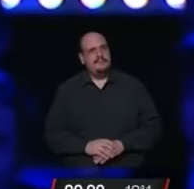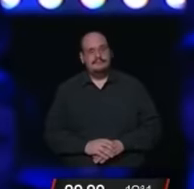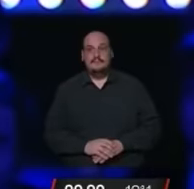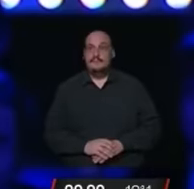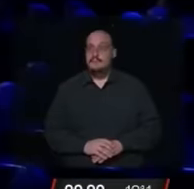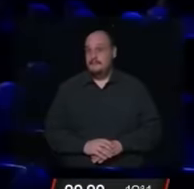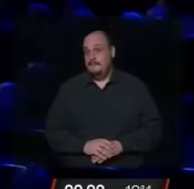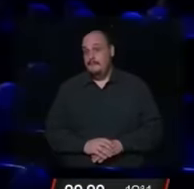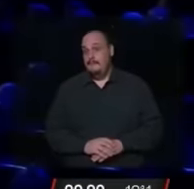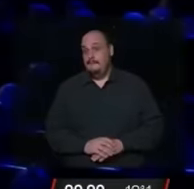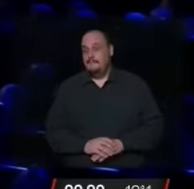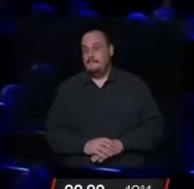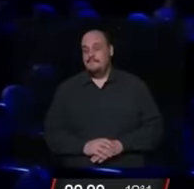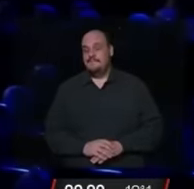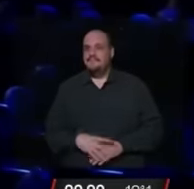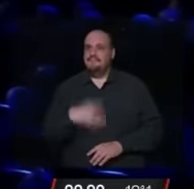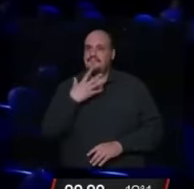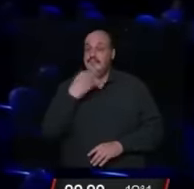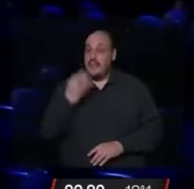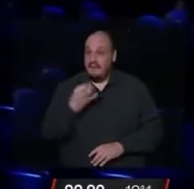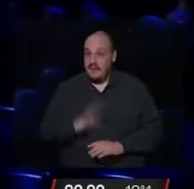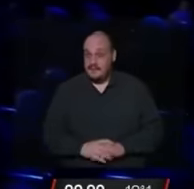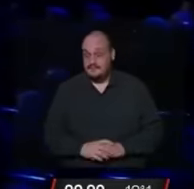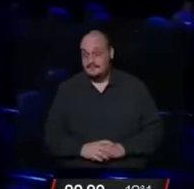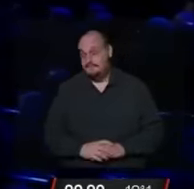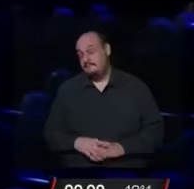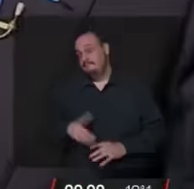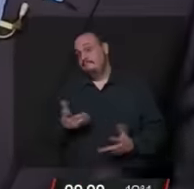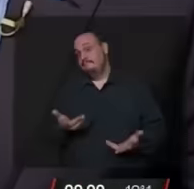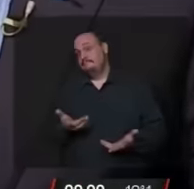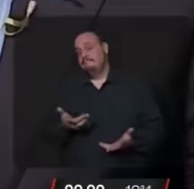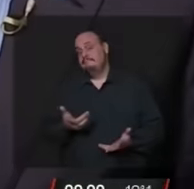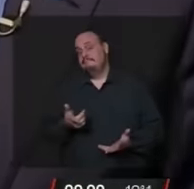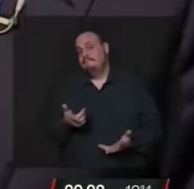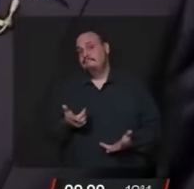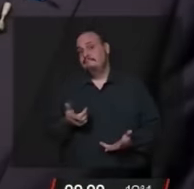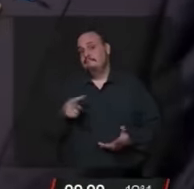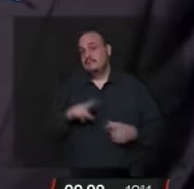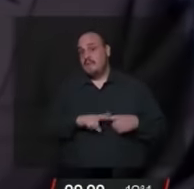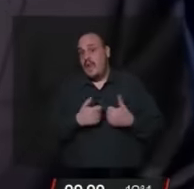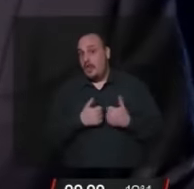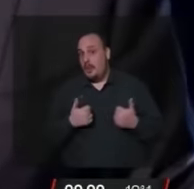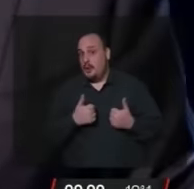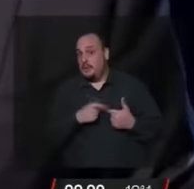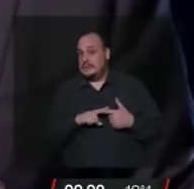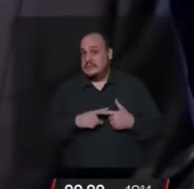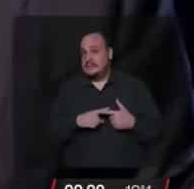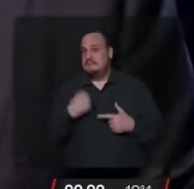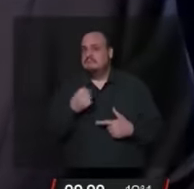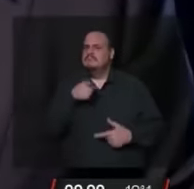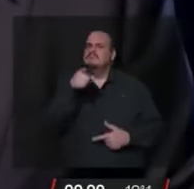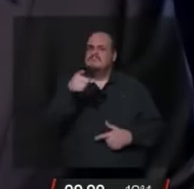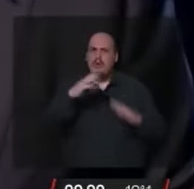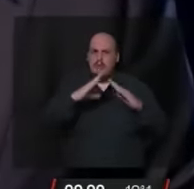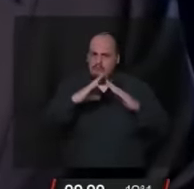Bueno, la verdad es que lo más importante en este debate es que vos que estás en tu